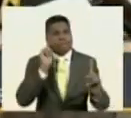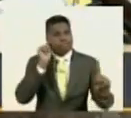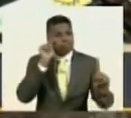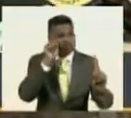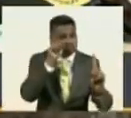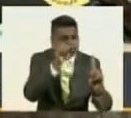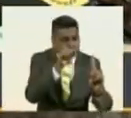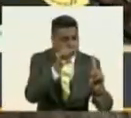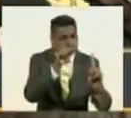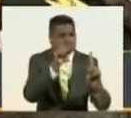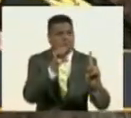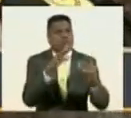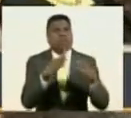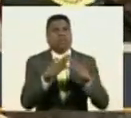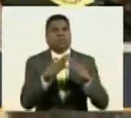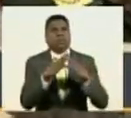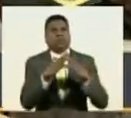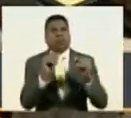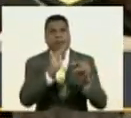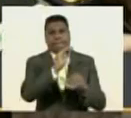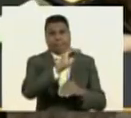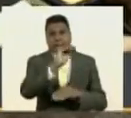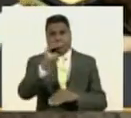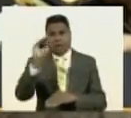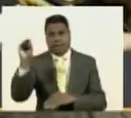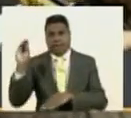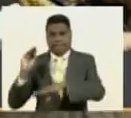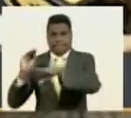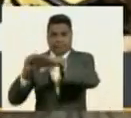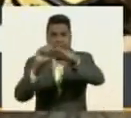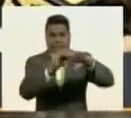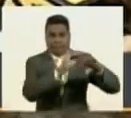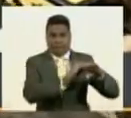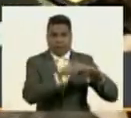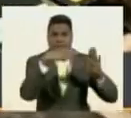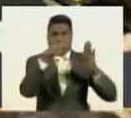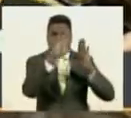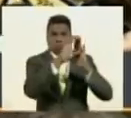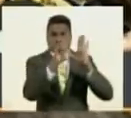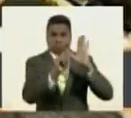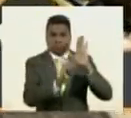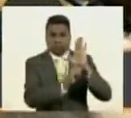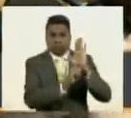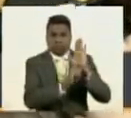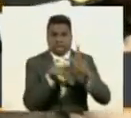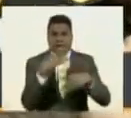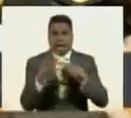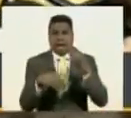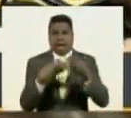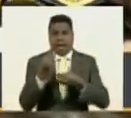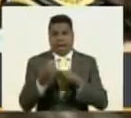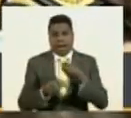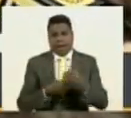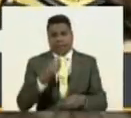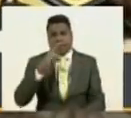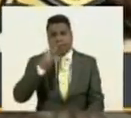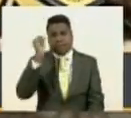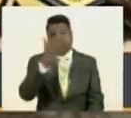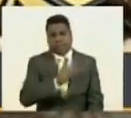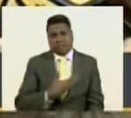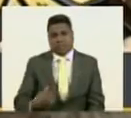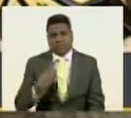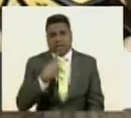propósito de la convocatoria constitucional hecha por el presidente Nicolás Maduro. Ellos han expresado